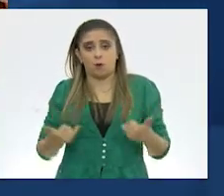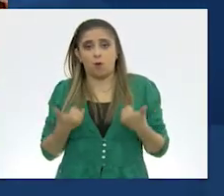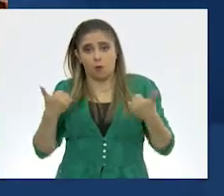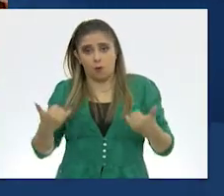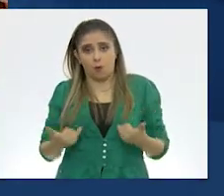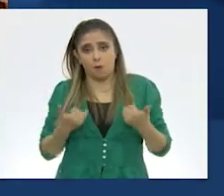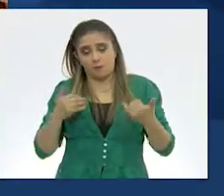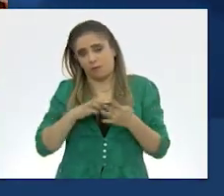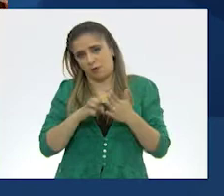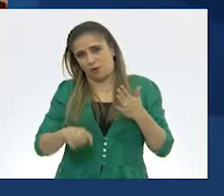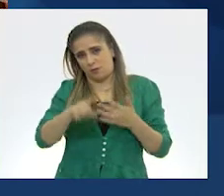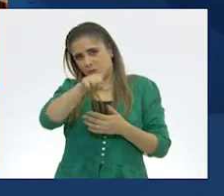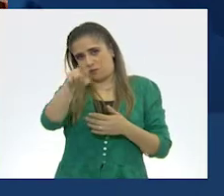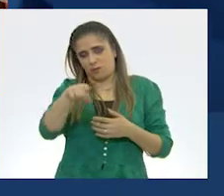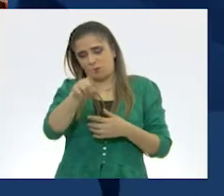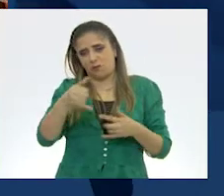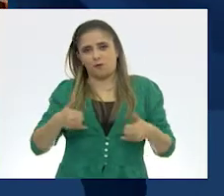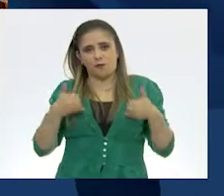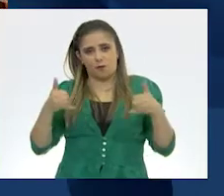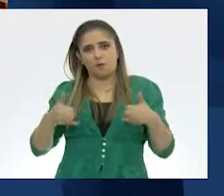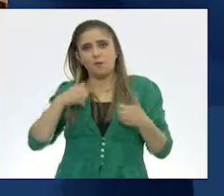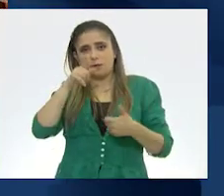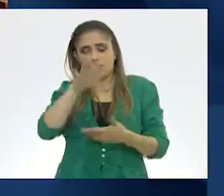es tu caso.